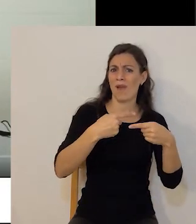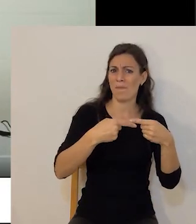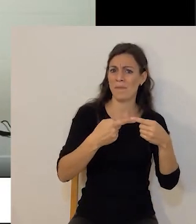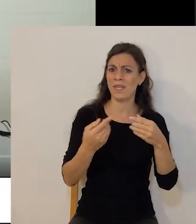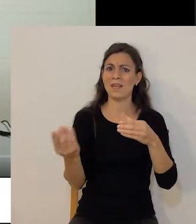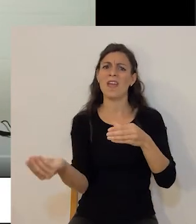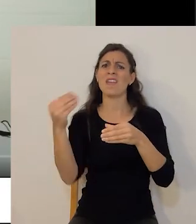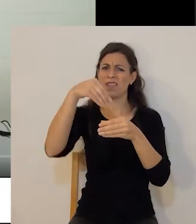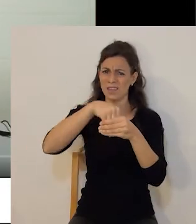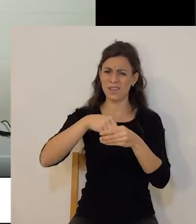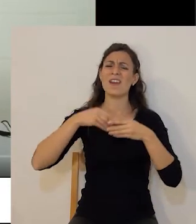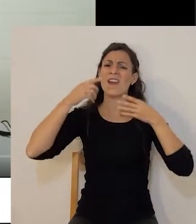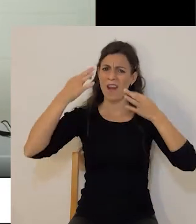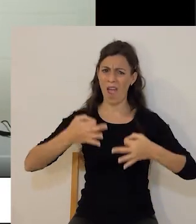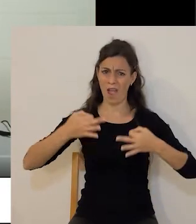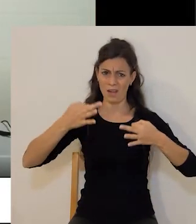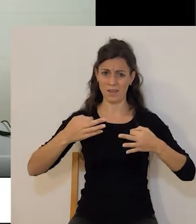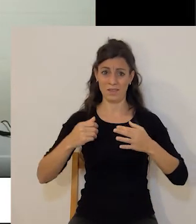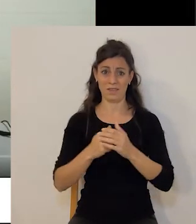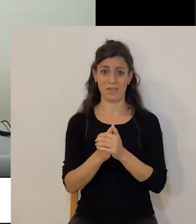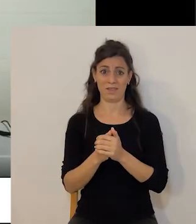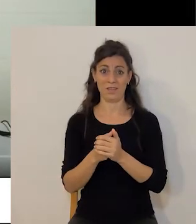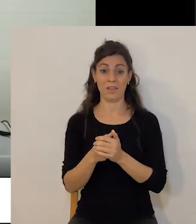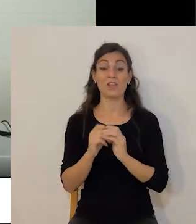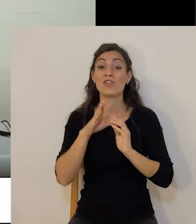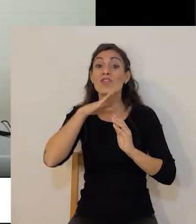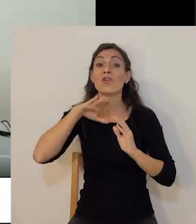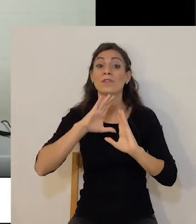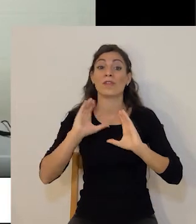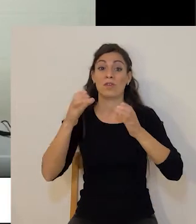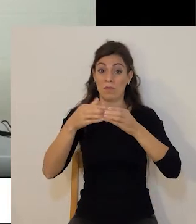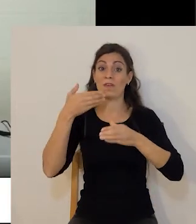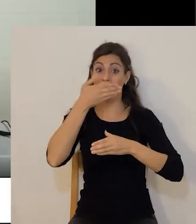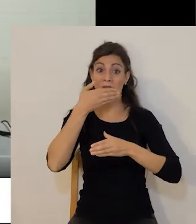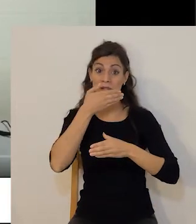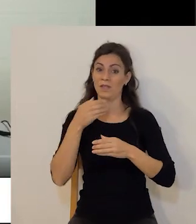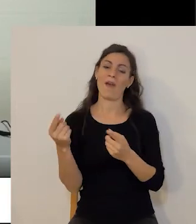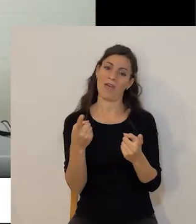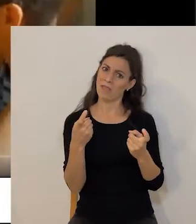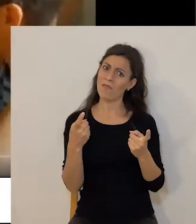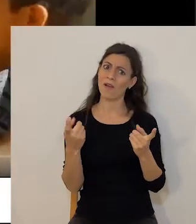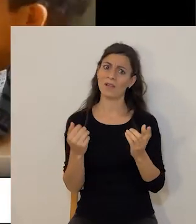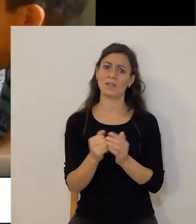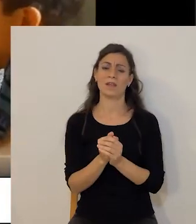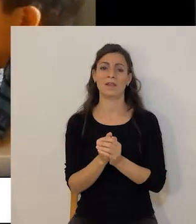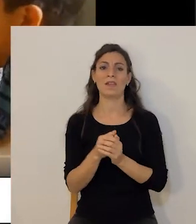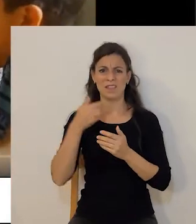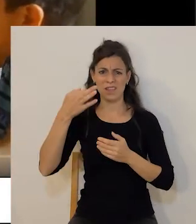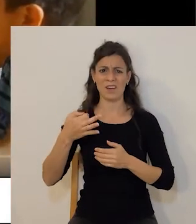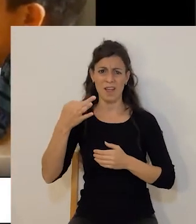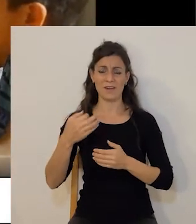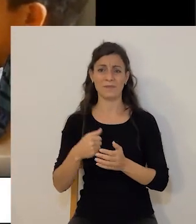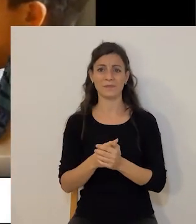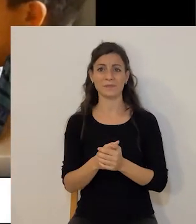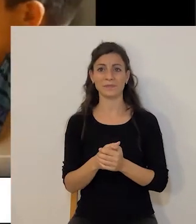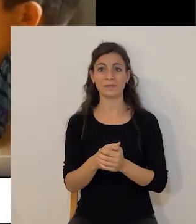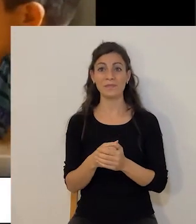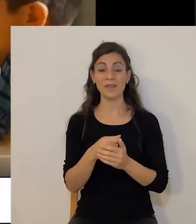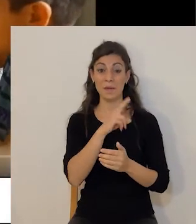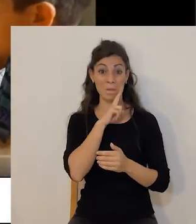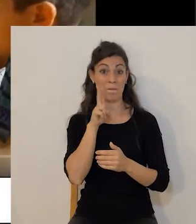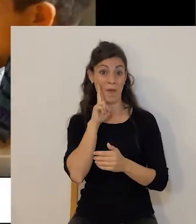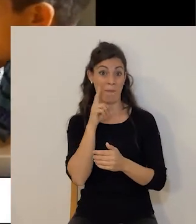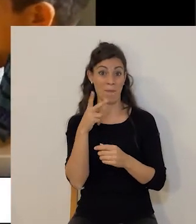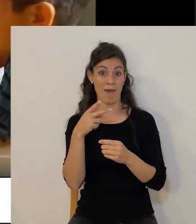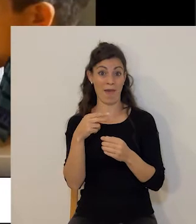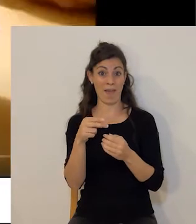parte de verdad de la comunidad educativa. Es necesario que de verdad, fijaros aquí, esta mamá,